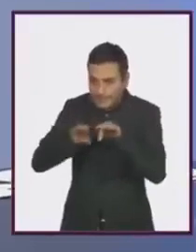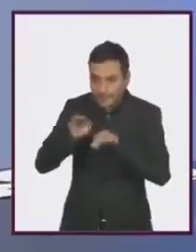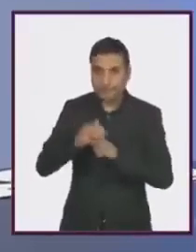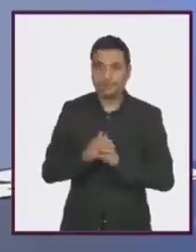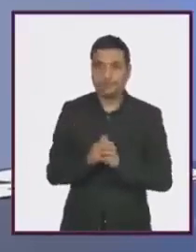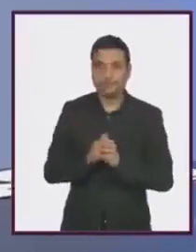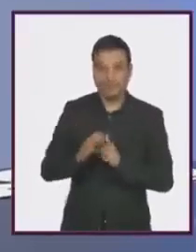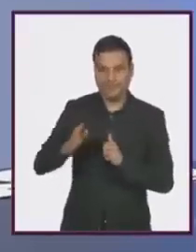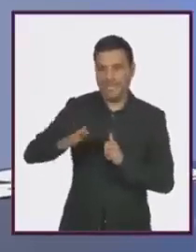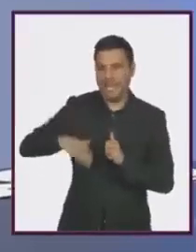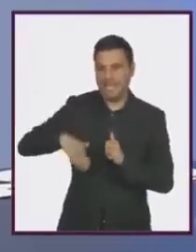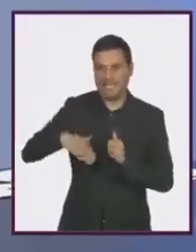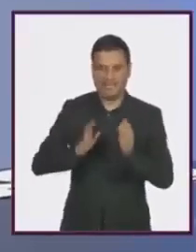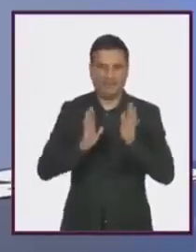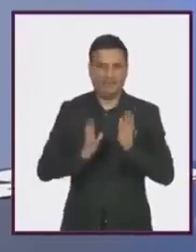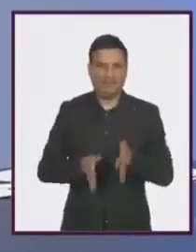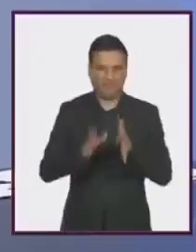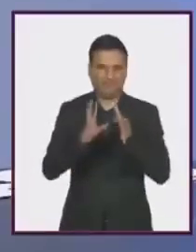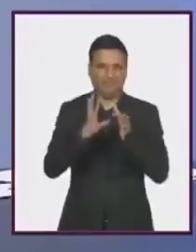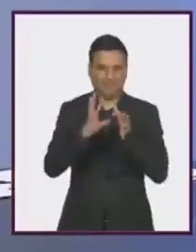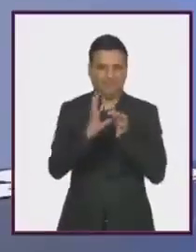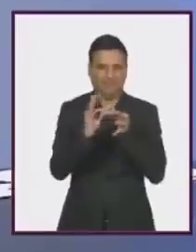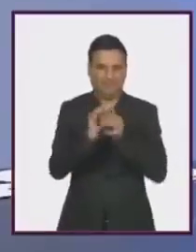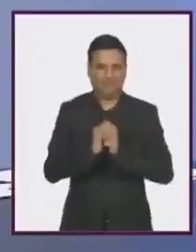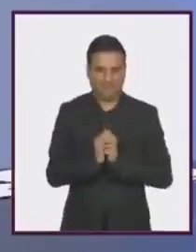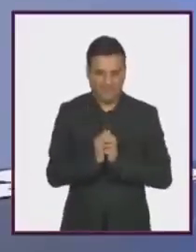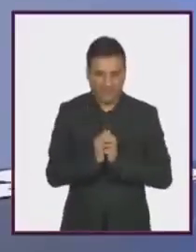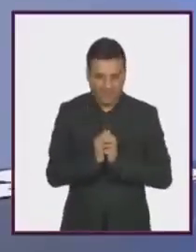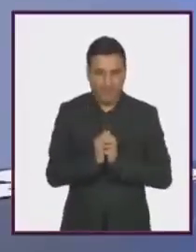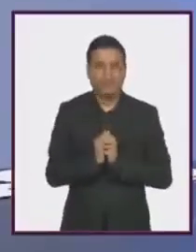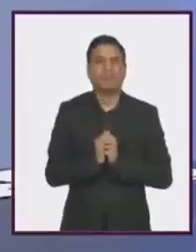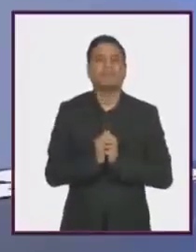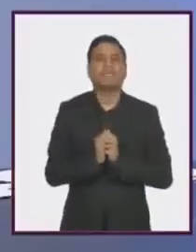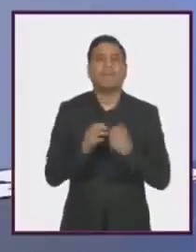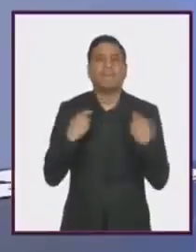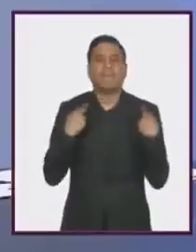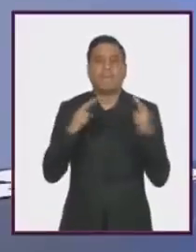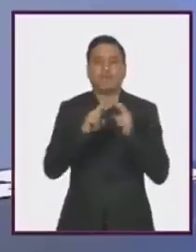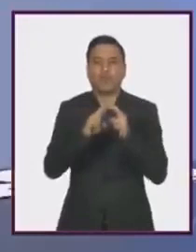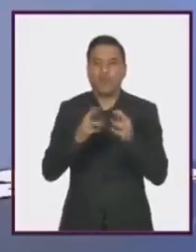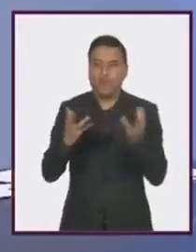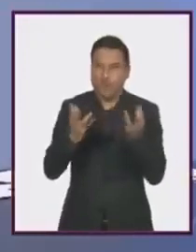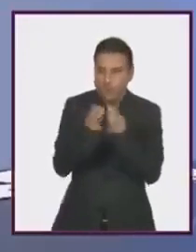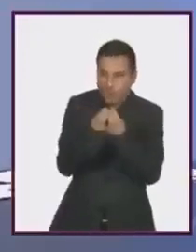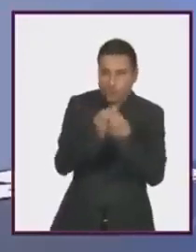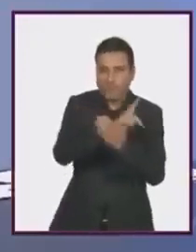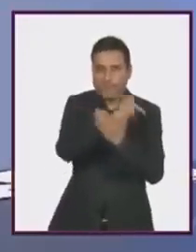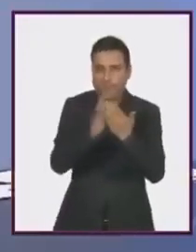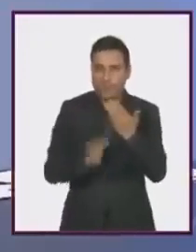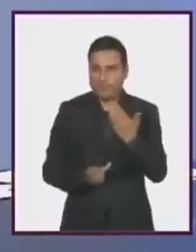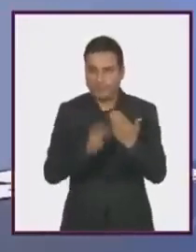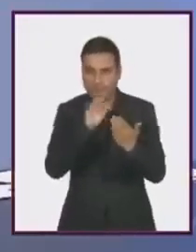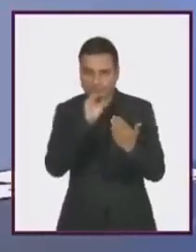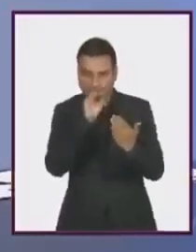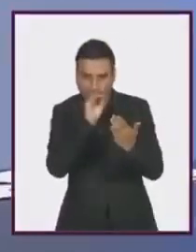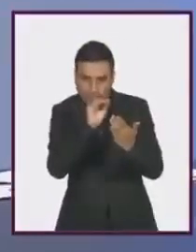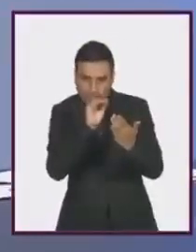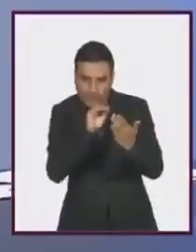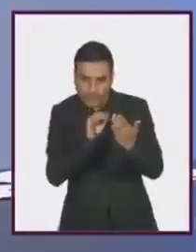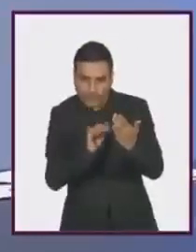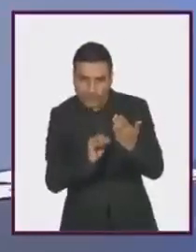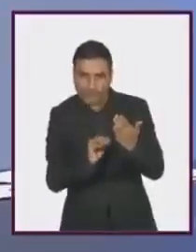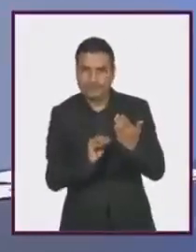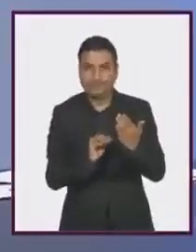ideas acerca de que este proceso de codiseño es un trabajo que se realiza de manera colaborativa entre todos